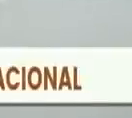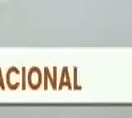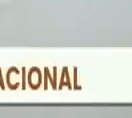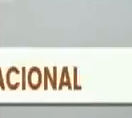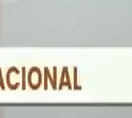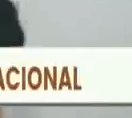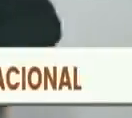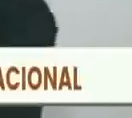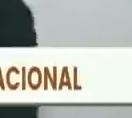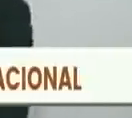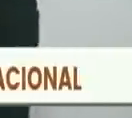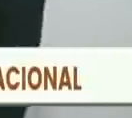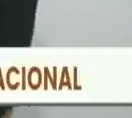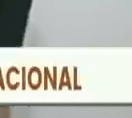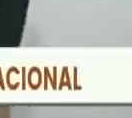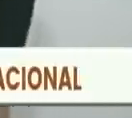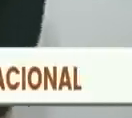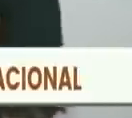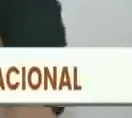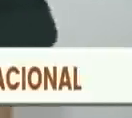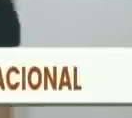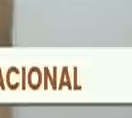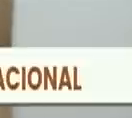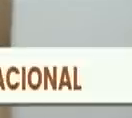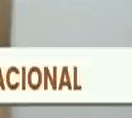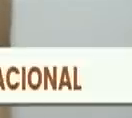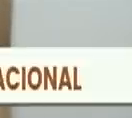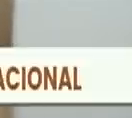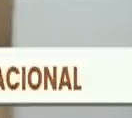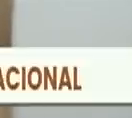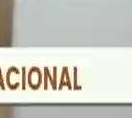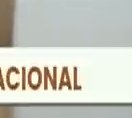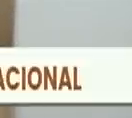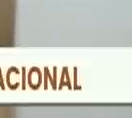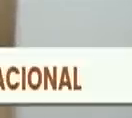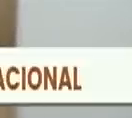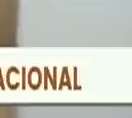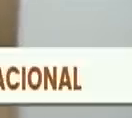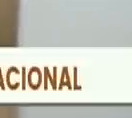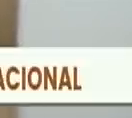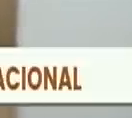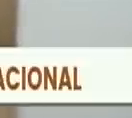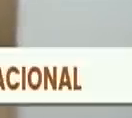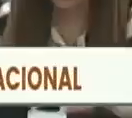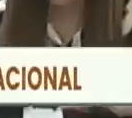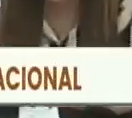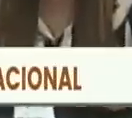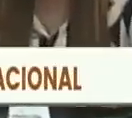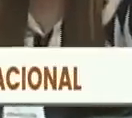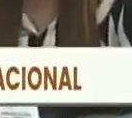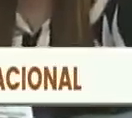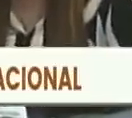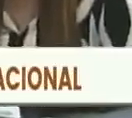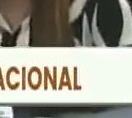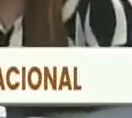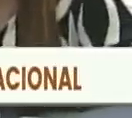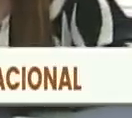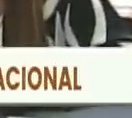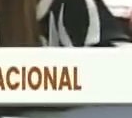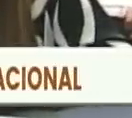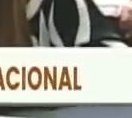la presentación de un acuerdo en repudio a las nefastas e impertinentes declaraciones contra Venezuela realizadas por parte